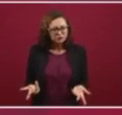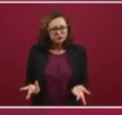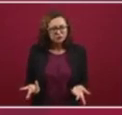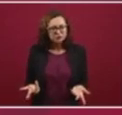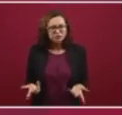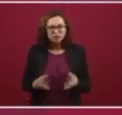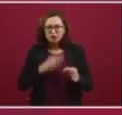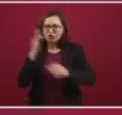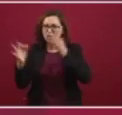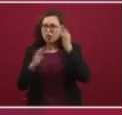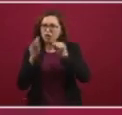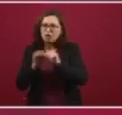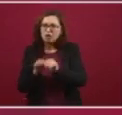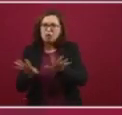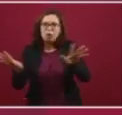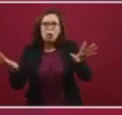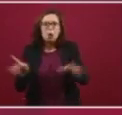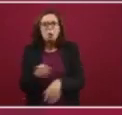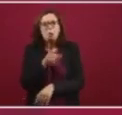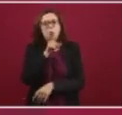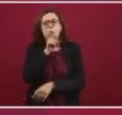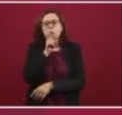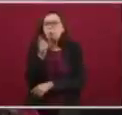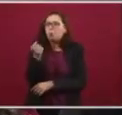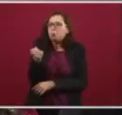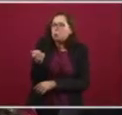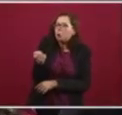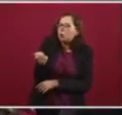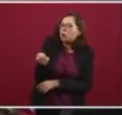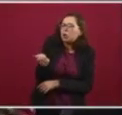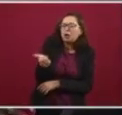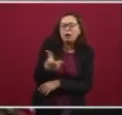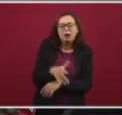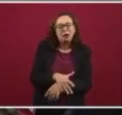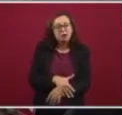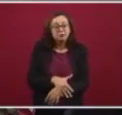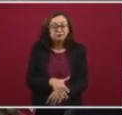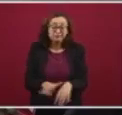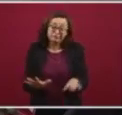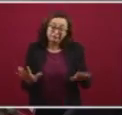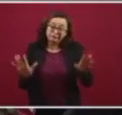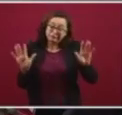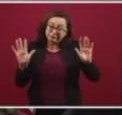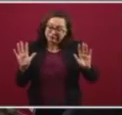Por algo será, dirían en mi pueblo. Pero eso es otro asunto, pues.